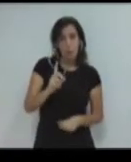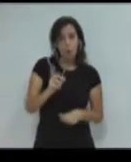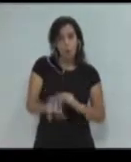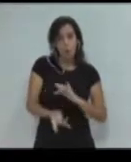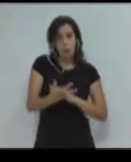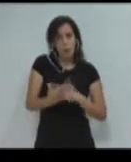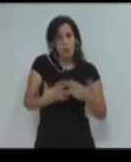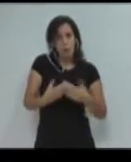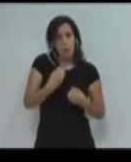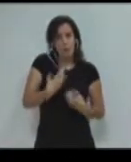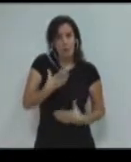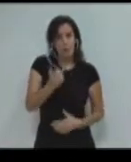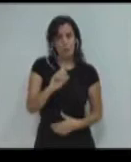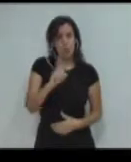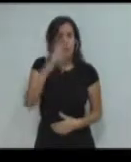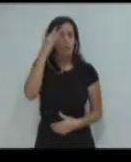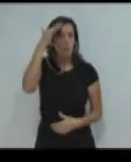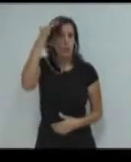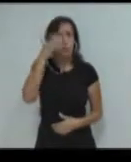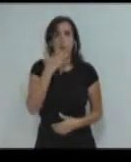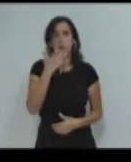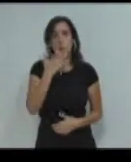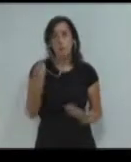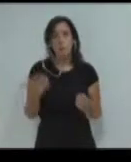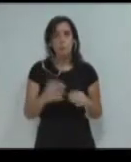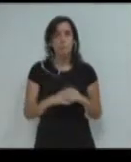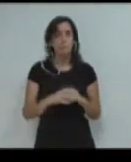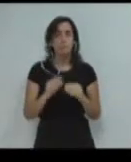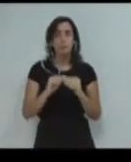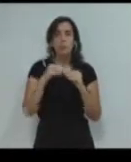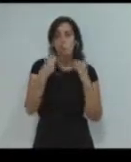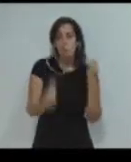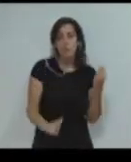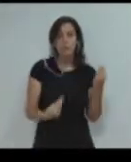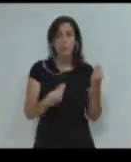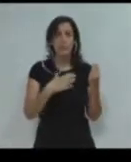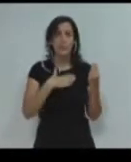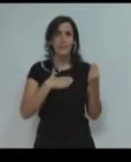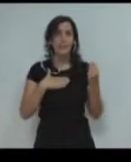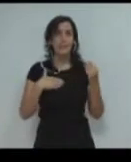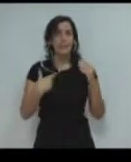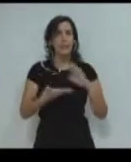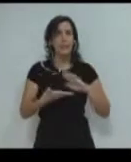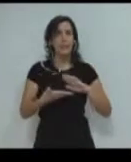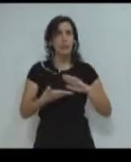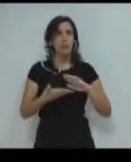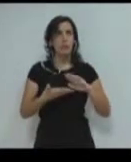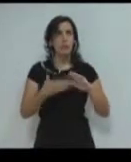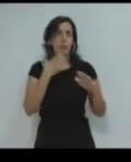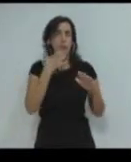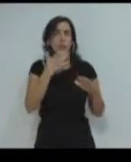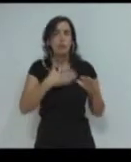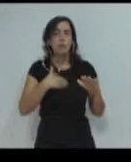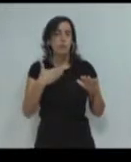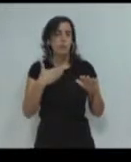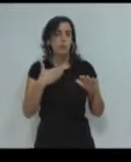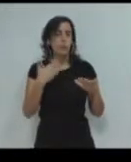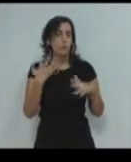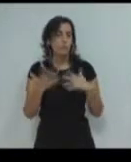construido, imaginemos un documento y quiero ir a la zona o parte de